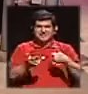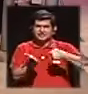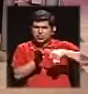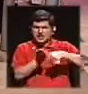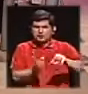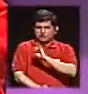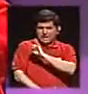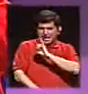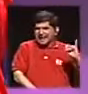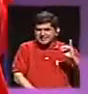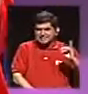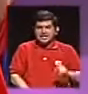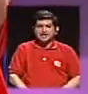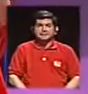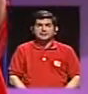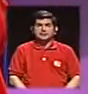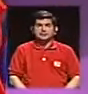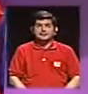izquierda. Total,